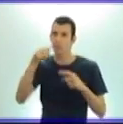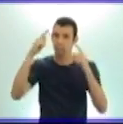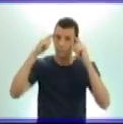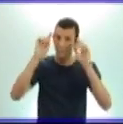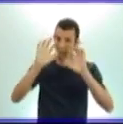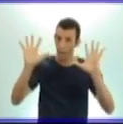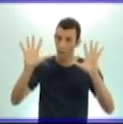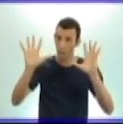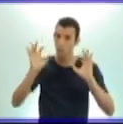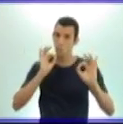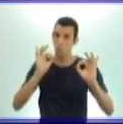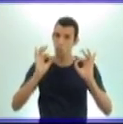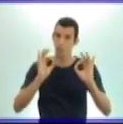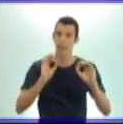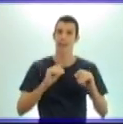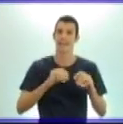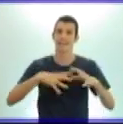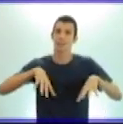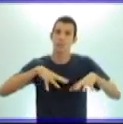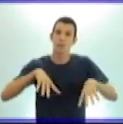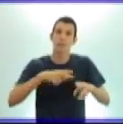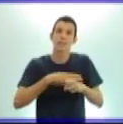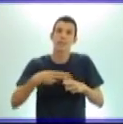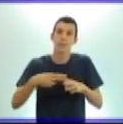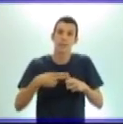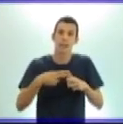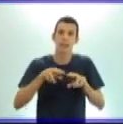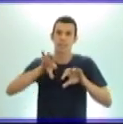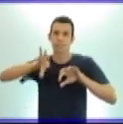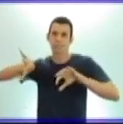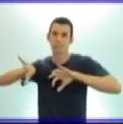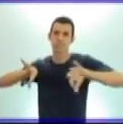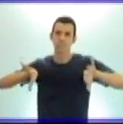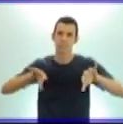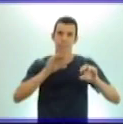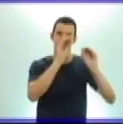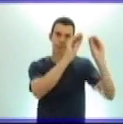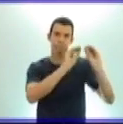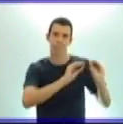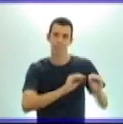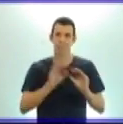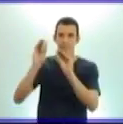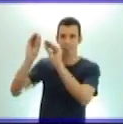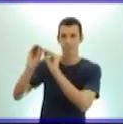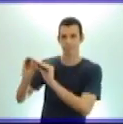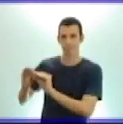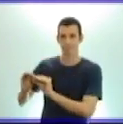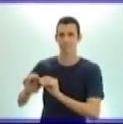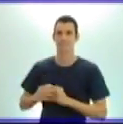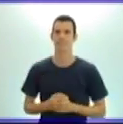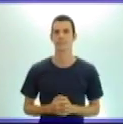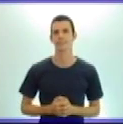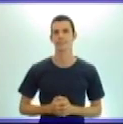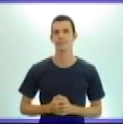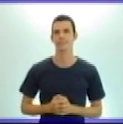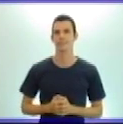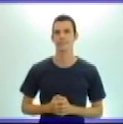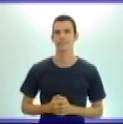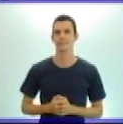los hechos históricos. De esta manera podrás fijar los